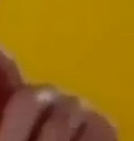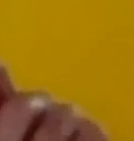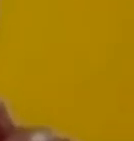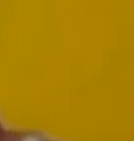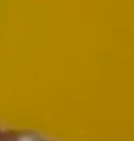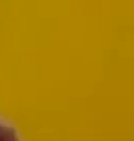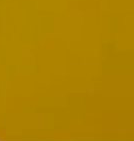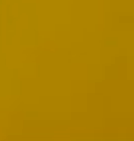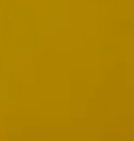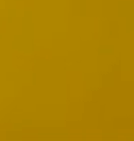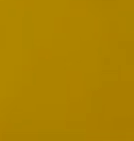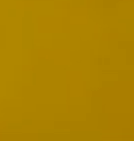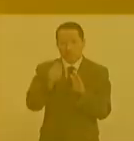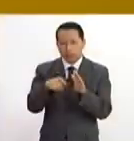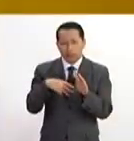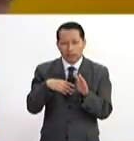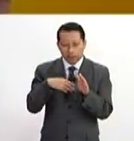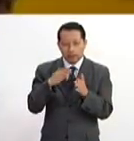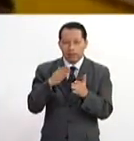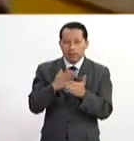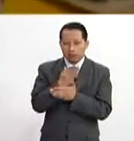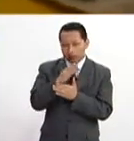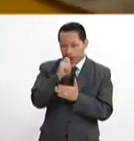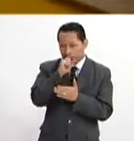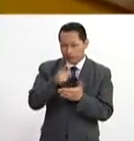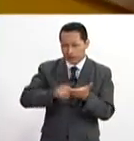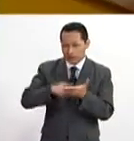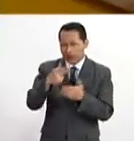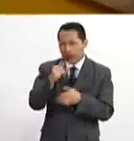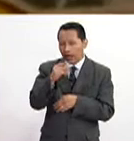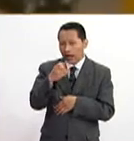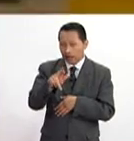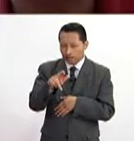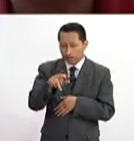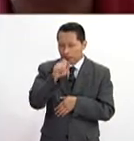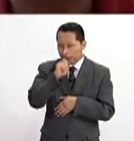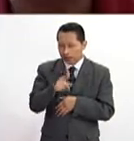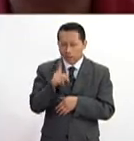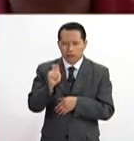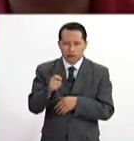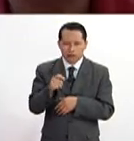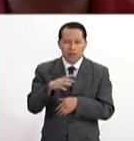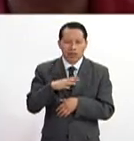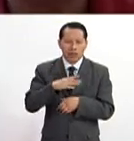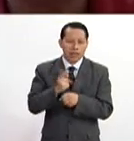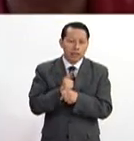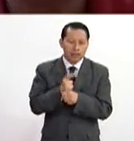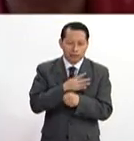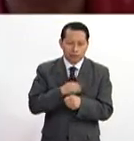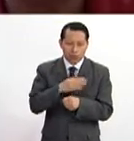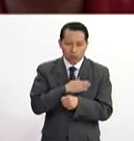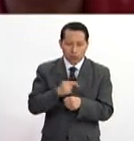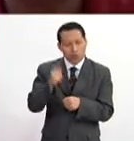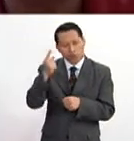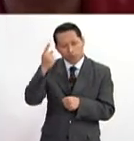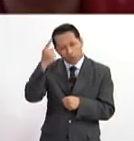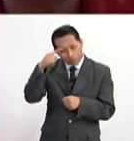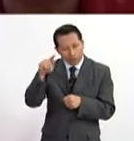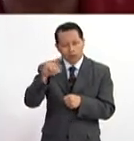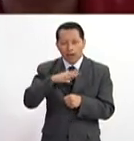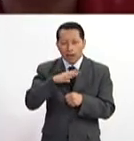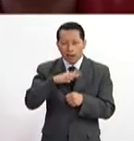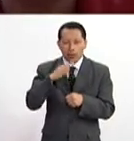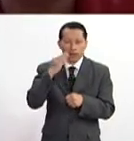fue obtenida por un hacker infiltrado en la organización criminal. Este hombre fue contratado por el hijo del licenciado para generar una campaña en